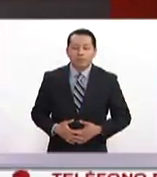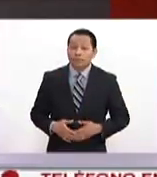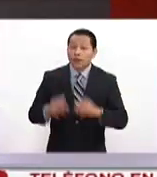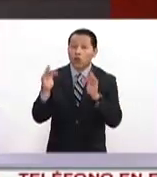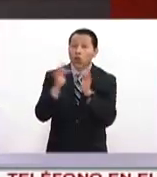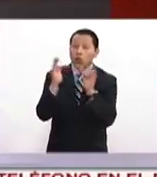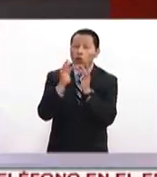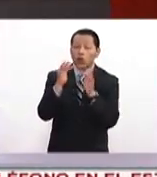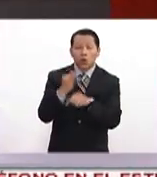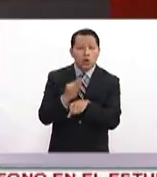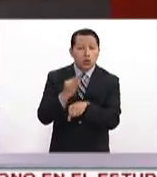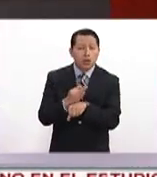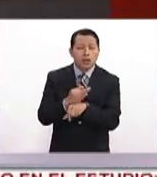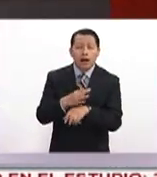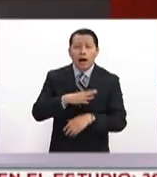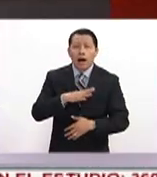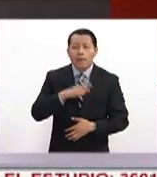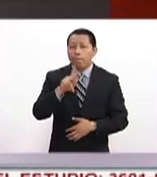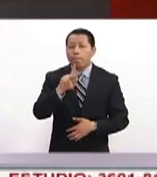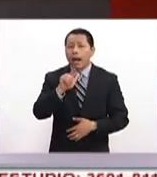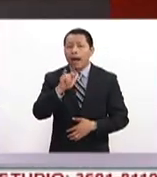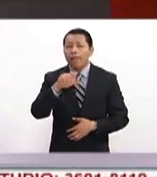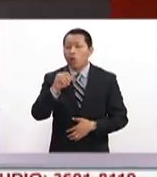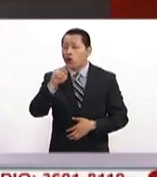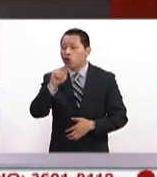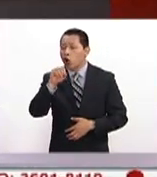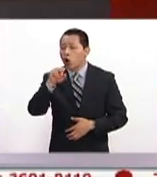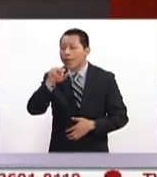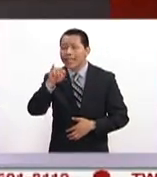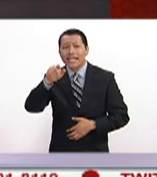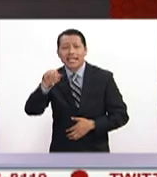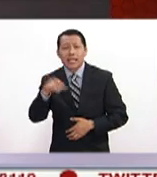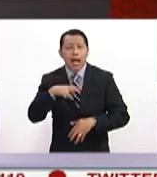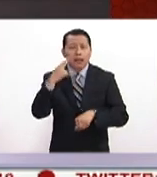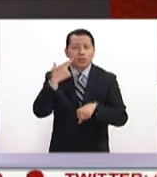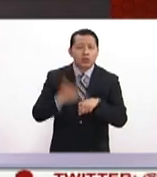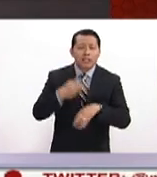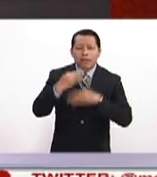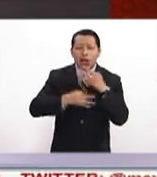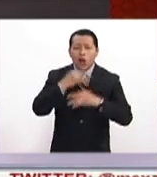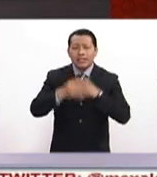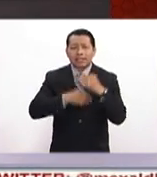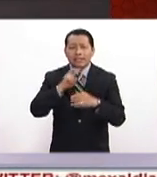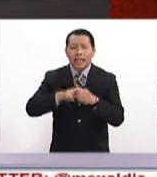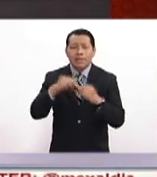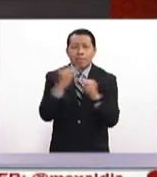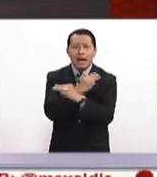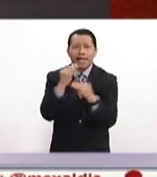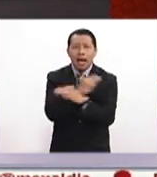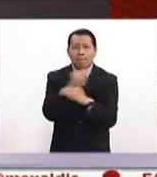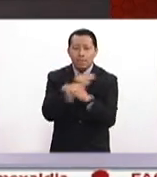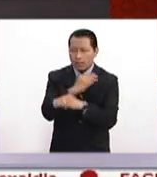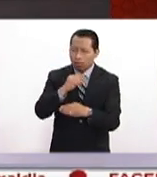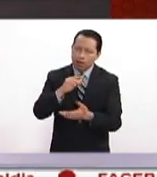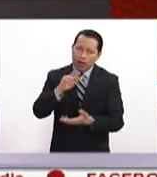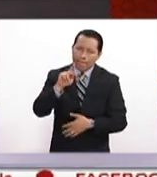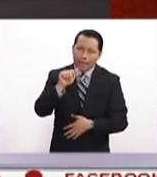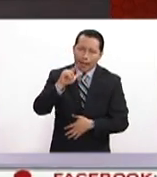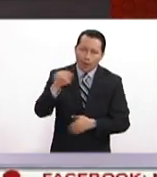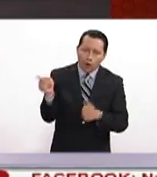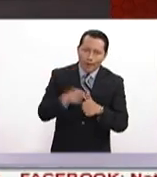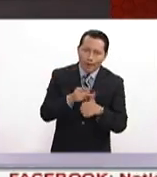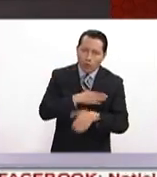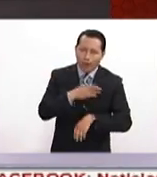Nos enlazamos en este preciso momento con Pablo Tonini, él es corresponsal de Notimex en Miami. Pablo, antes que nada, muy buenos días,